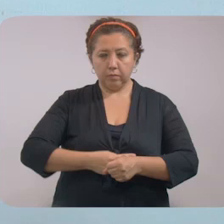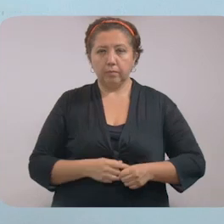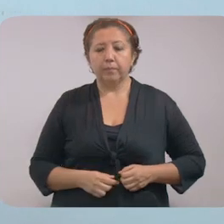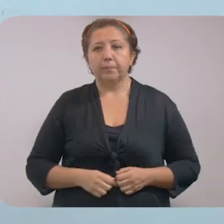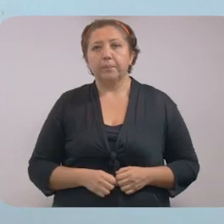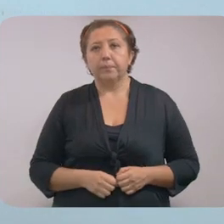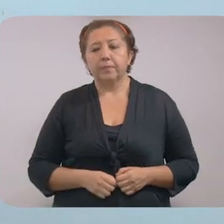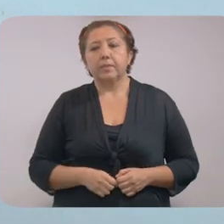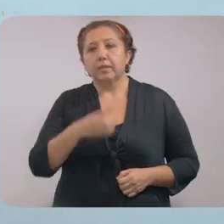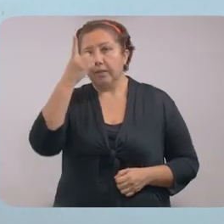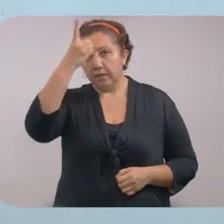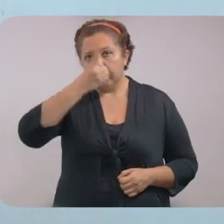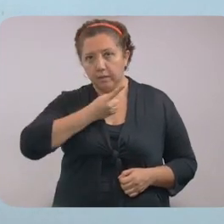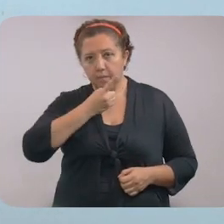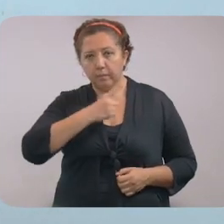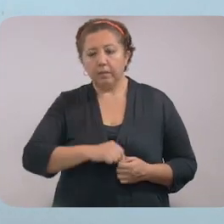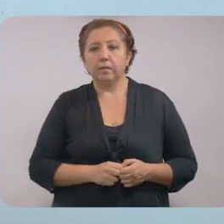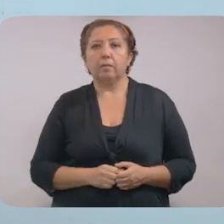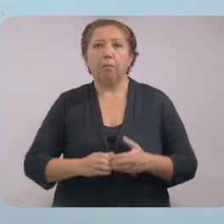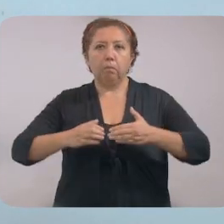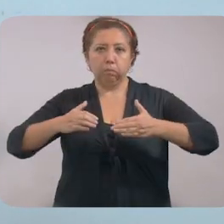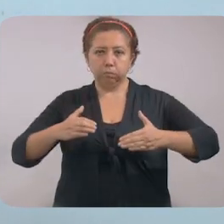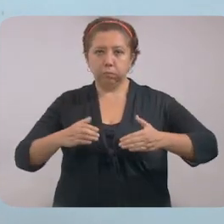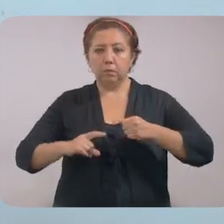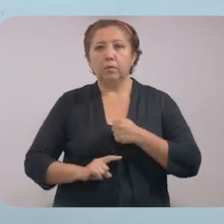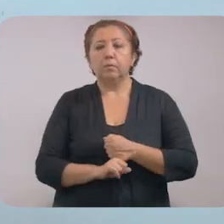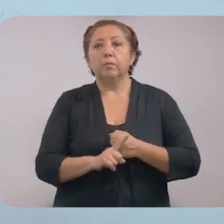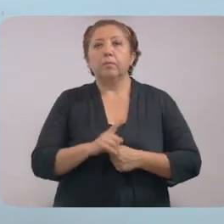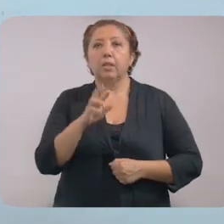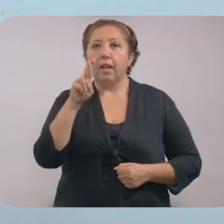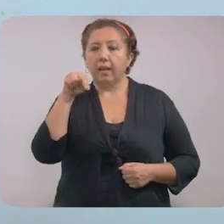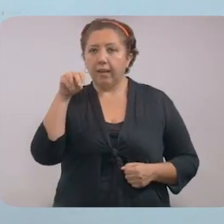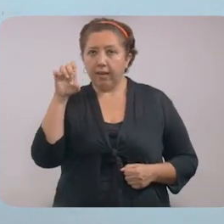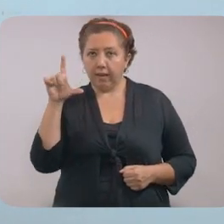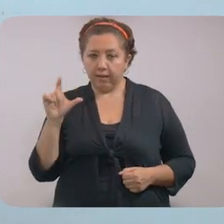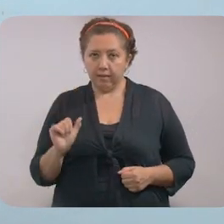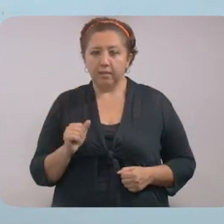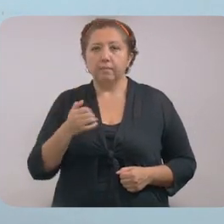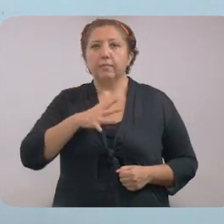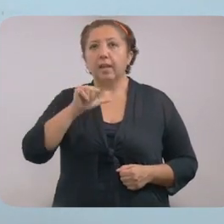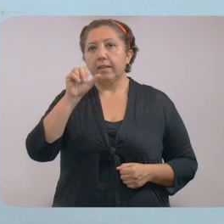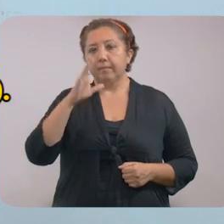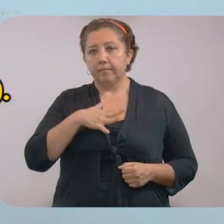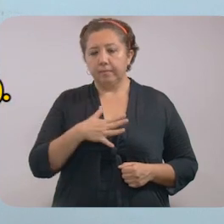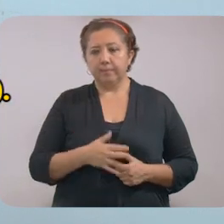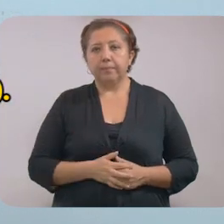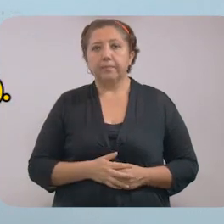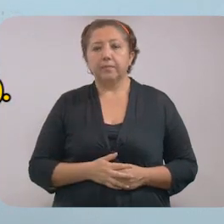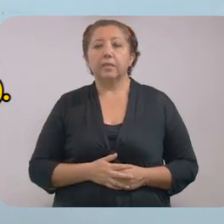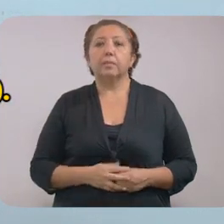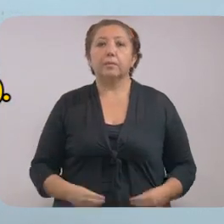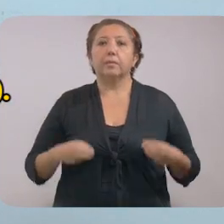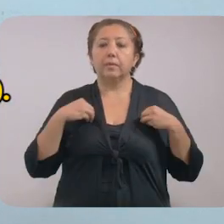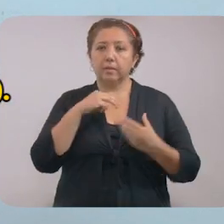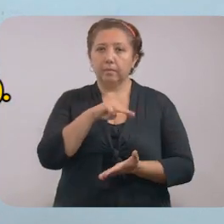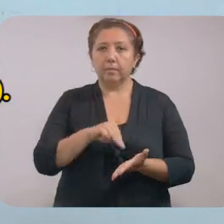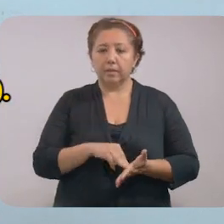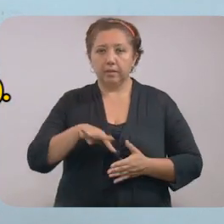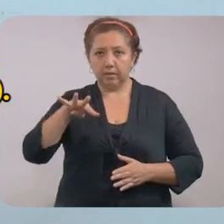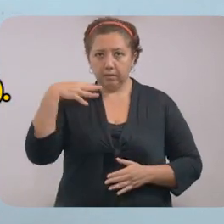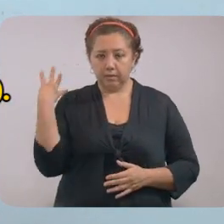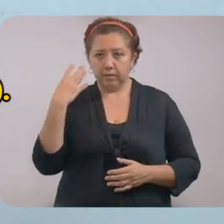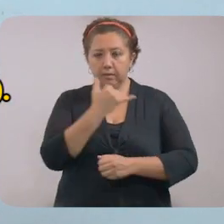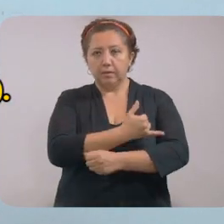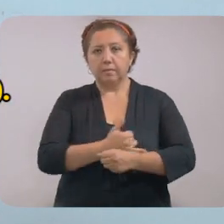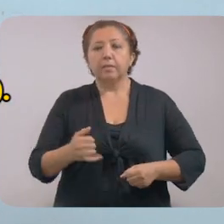arterial sistémica, diabetes mellitus, obesidad, insuficiencia renal crónica y asma. Residían en Mérida 14,